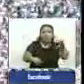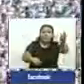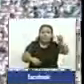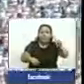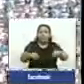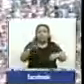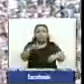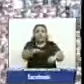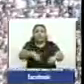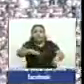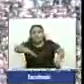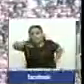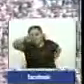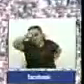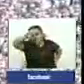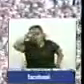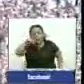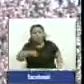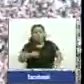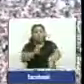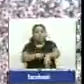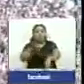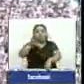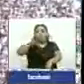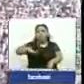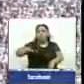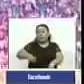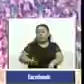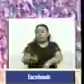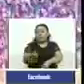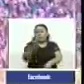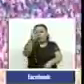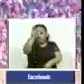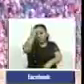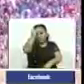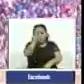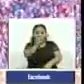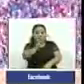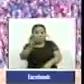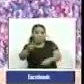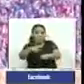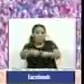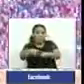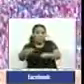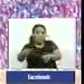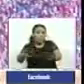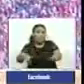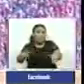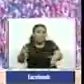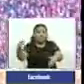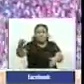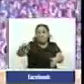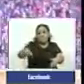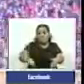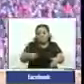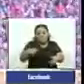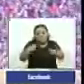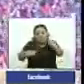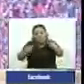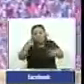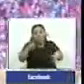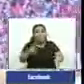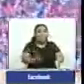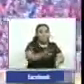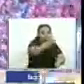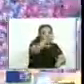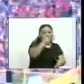Coloso de Montserrat. Partido para las tres de la tarde este próximo domingo, 22 de diciembre. Para el perdedor, solo lamentos. Para el